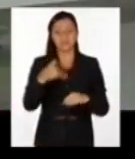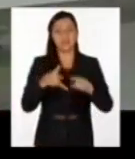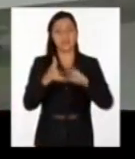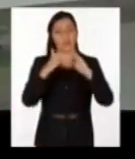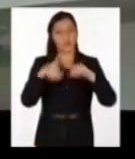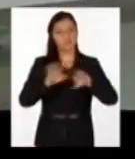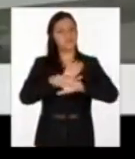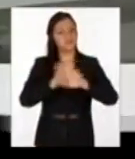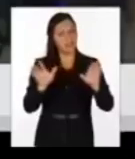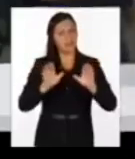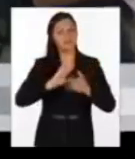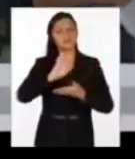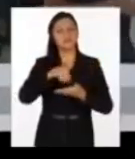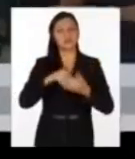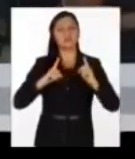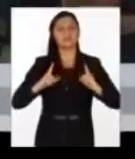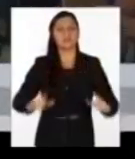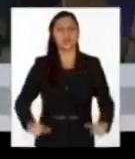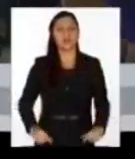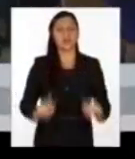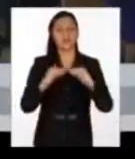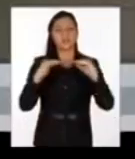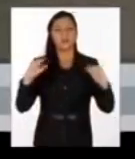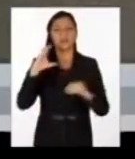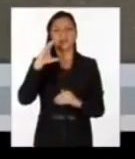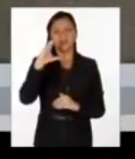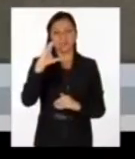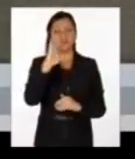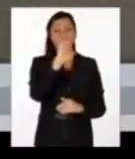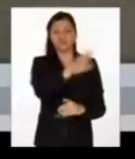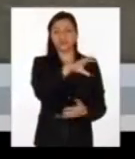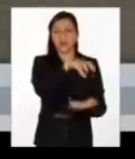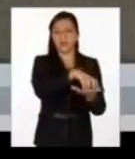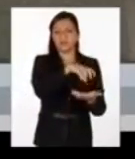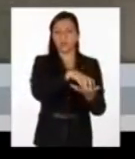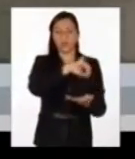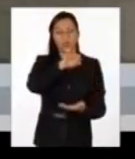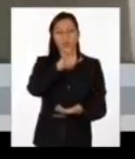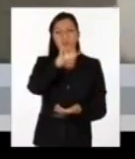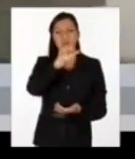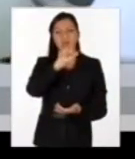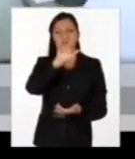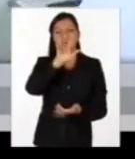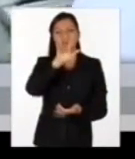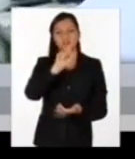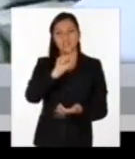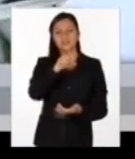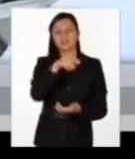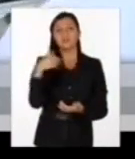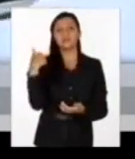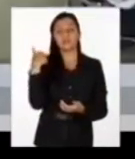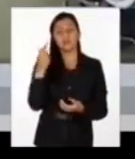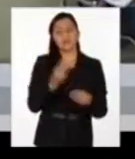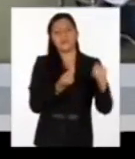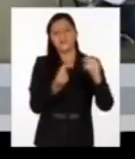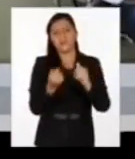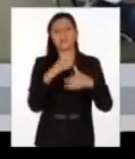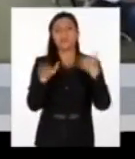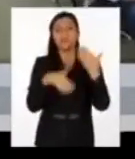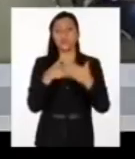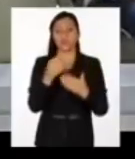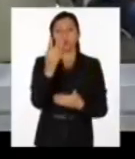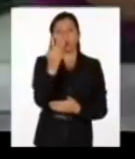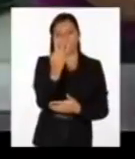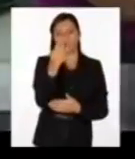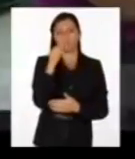inauguró el nuevo centro de salud tipo c en la joya de los sachas la obra está completamente equipada con una inversión